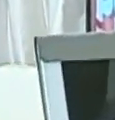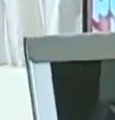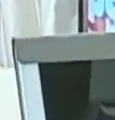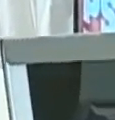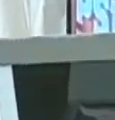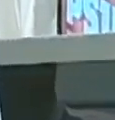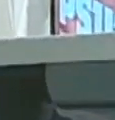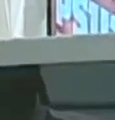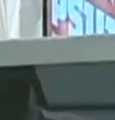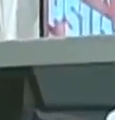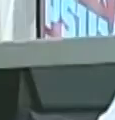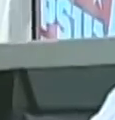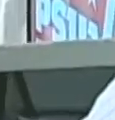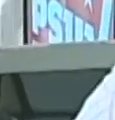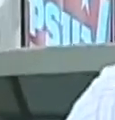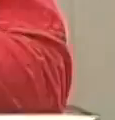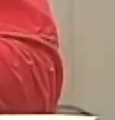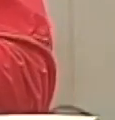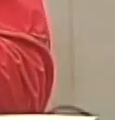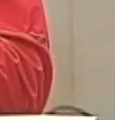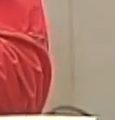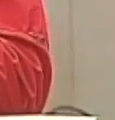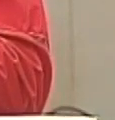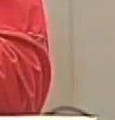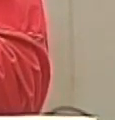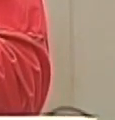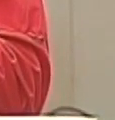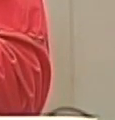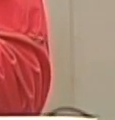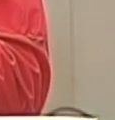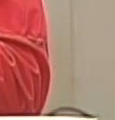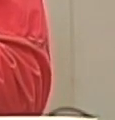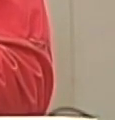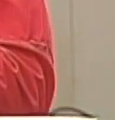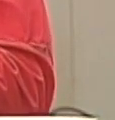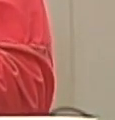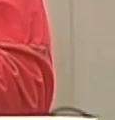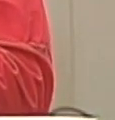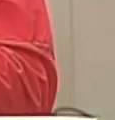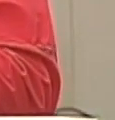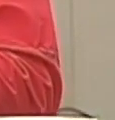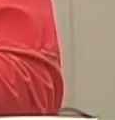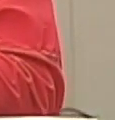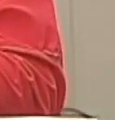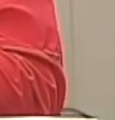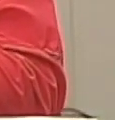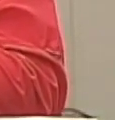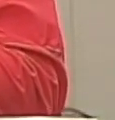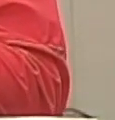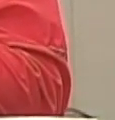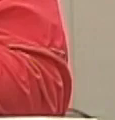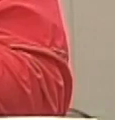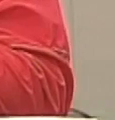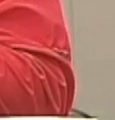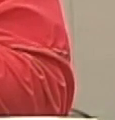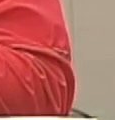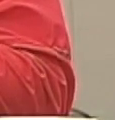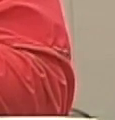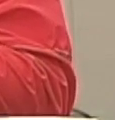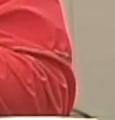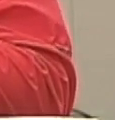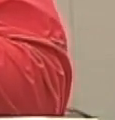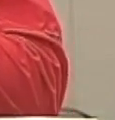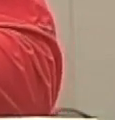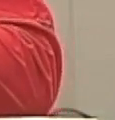verdad parte de la épica de la victoria estuvo encarnada en la en los militantes los militantes del partido socialista unido de venezuela